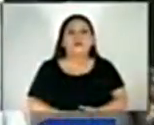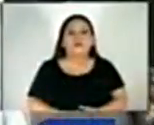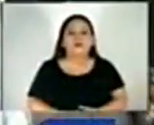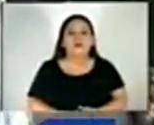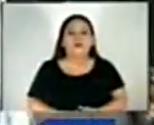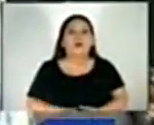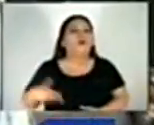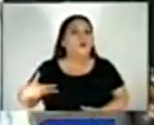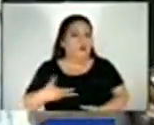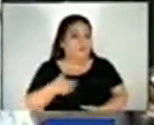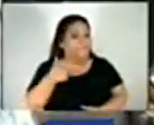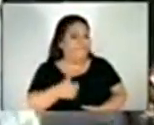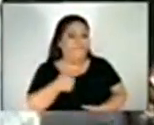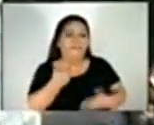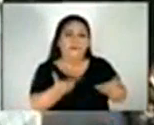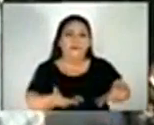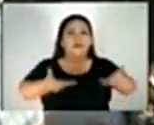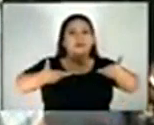Nosotros nos beneficia porque,